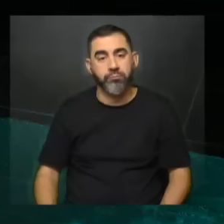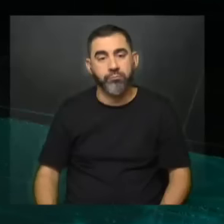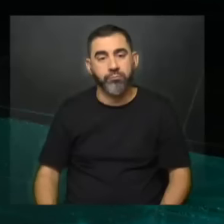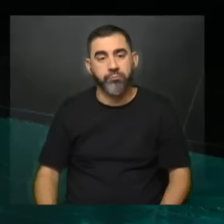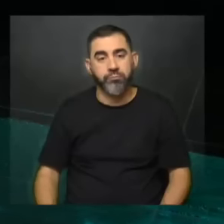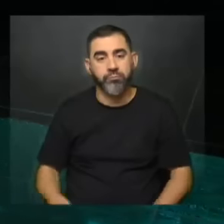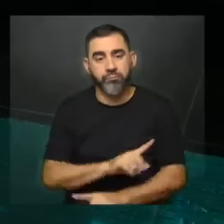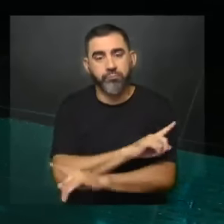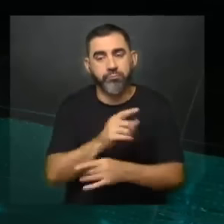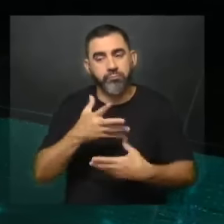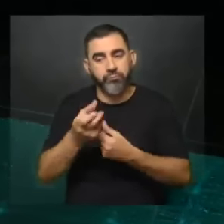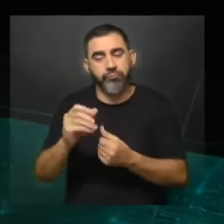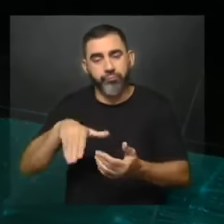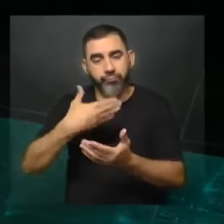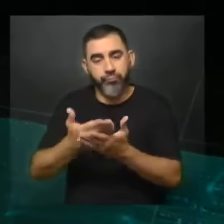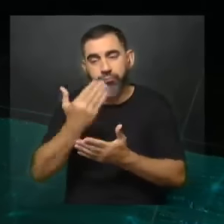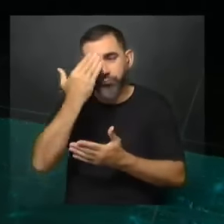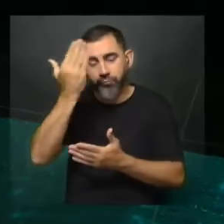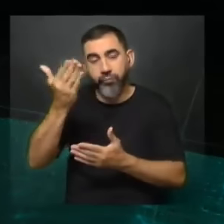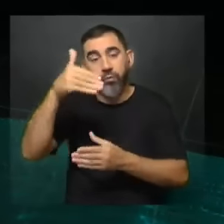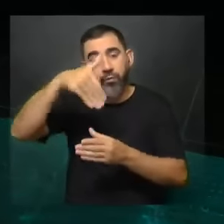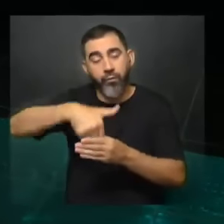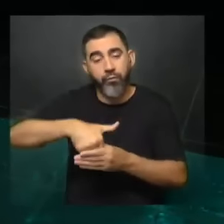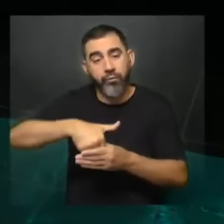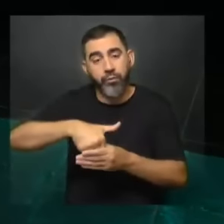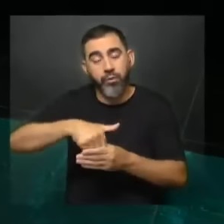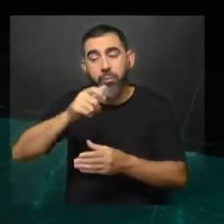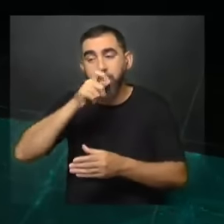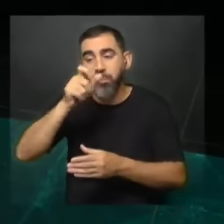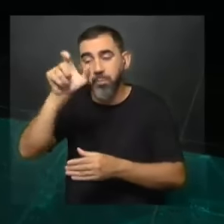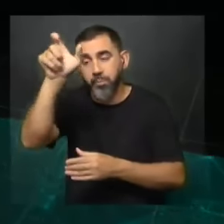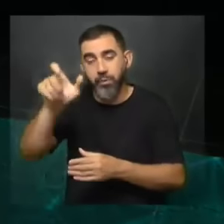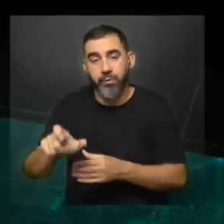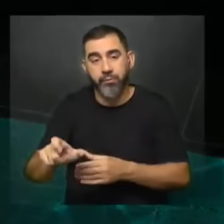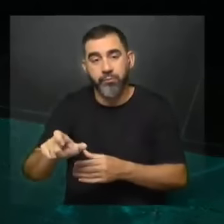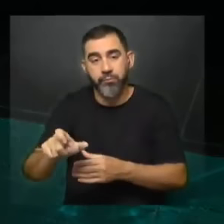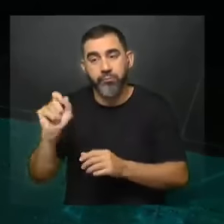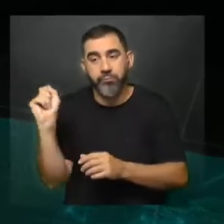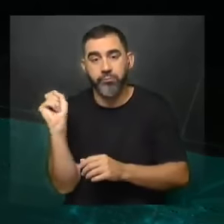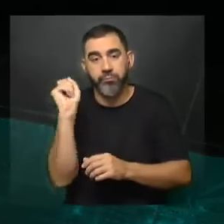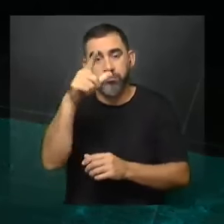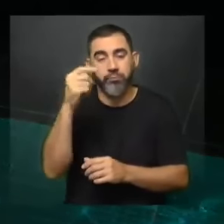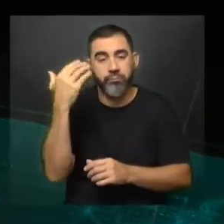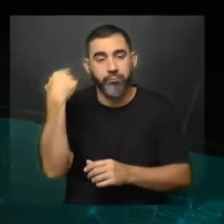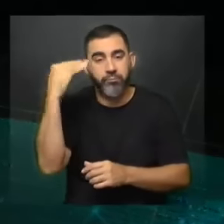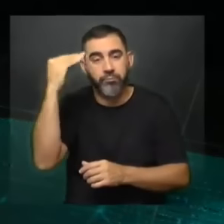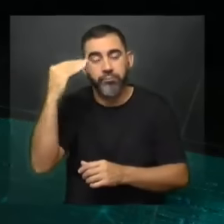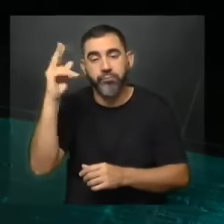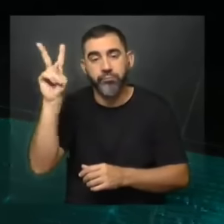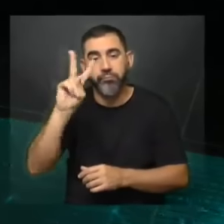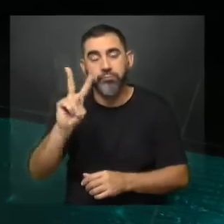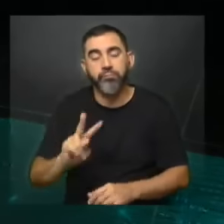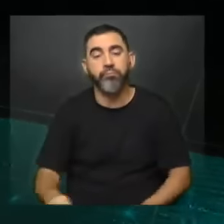respaldó el planteo el frente amplio votó a favor de que las palabras de goñi sean enviadas a las autoridades